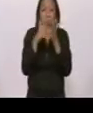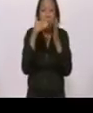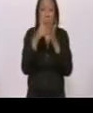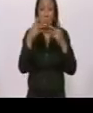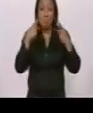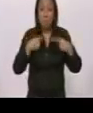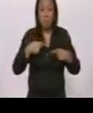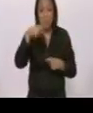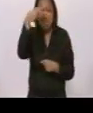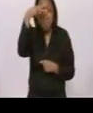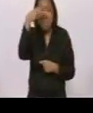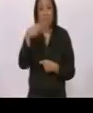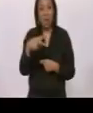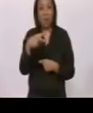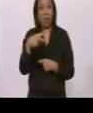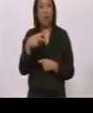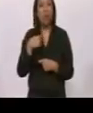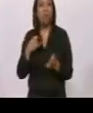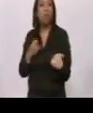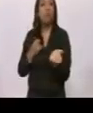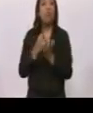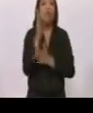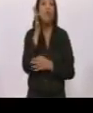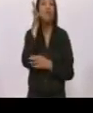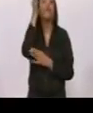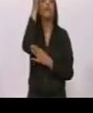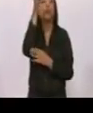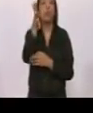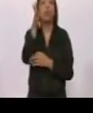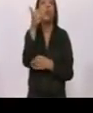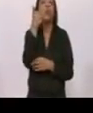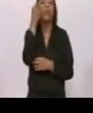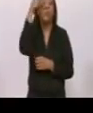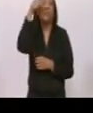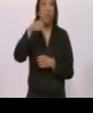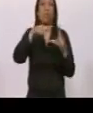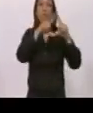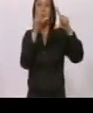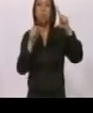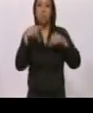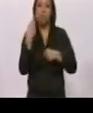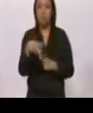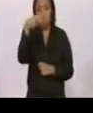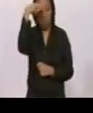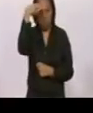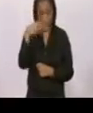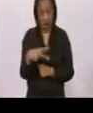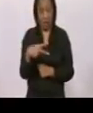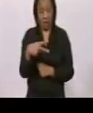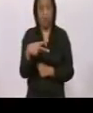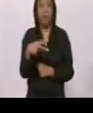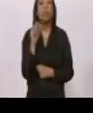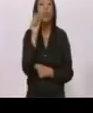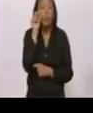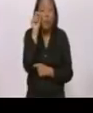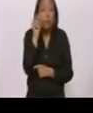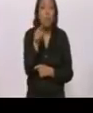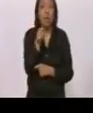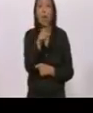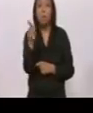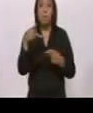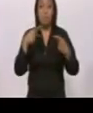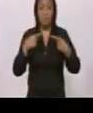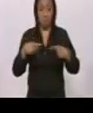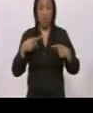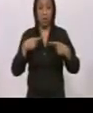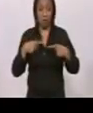mexicanos definieron el futuro que quieren para nuestro país. Fueron también los